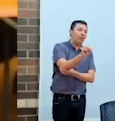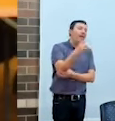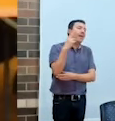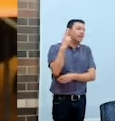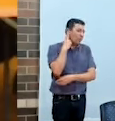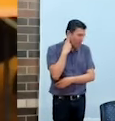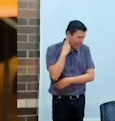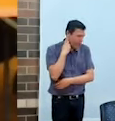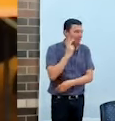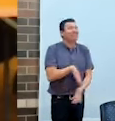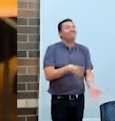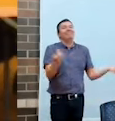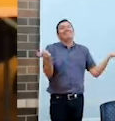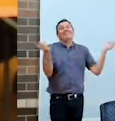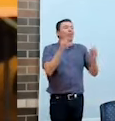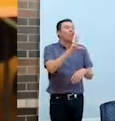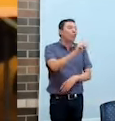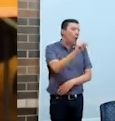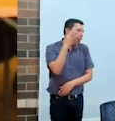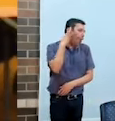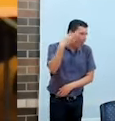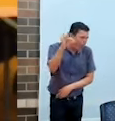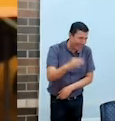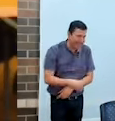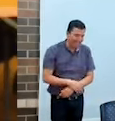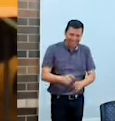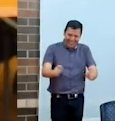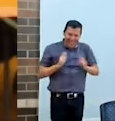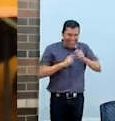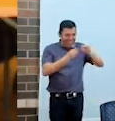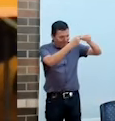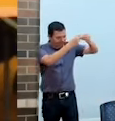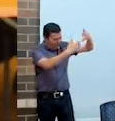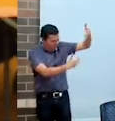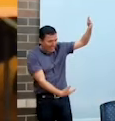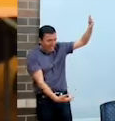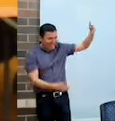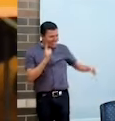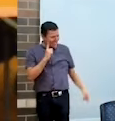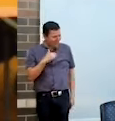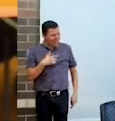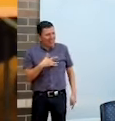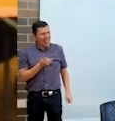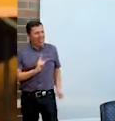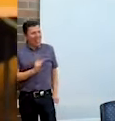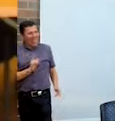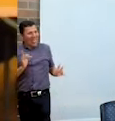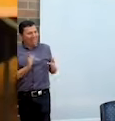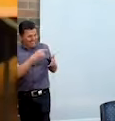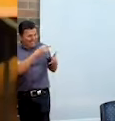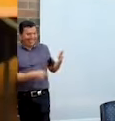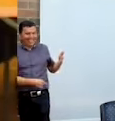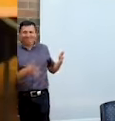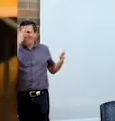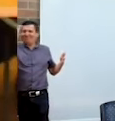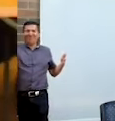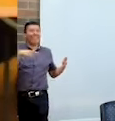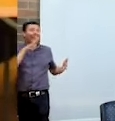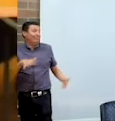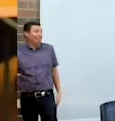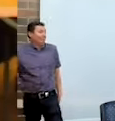o limitación auditiva, no es oyente. Notamos esas etiquetas que